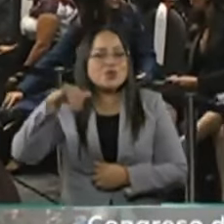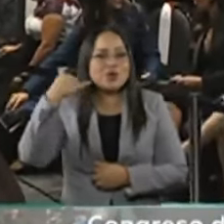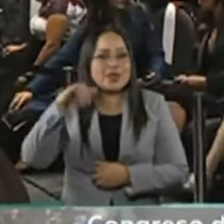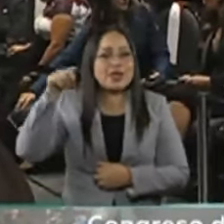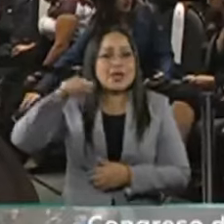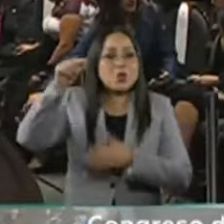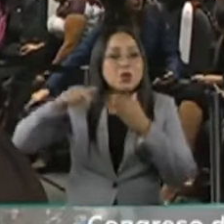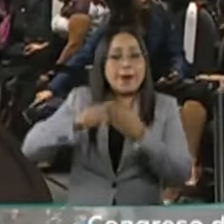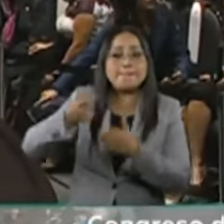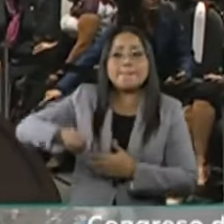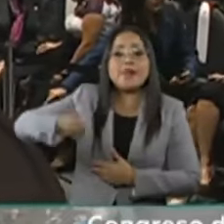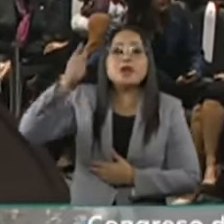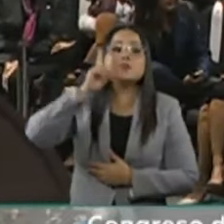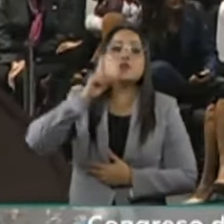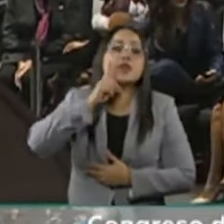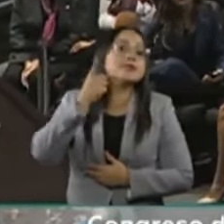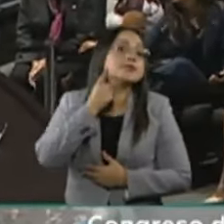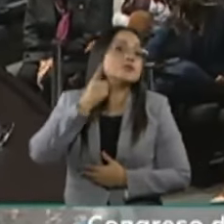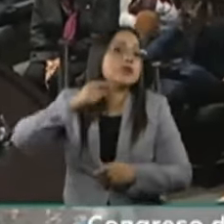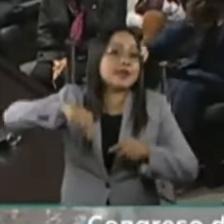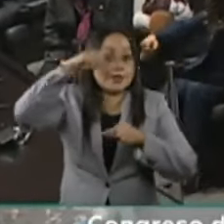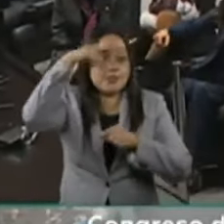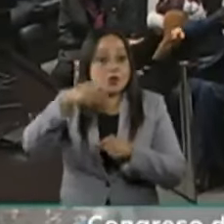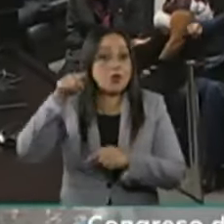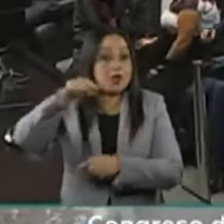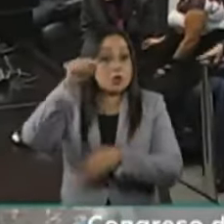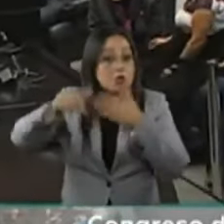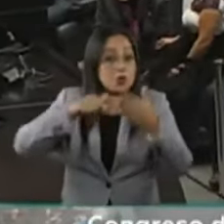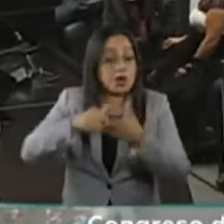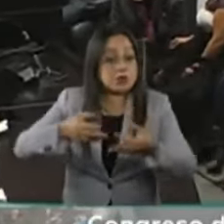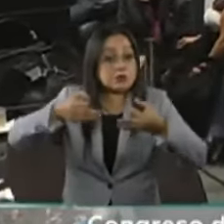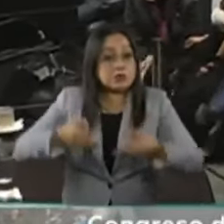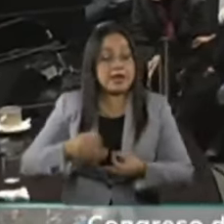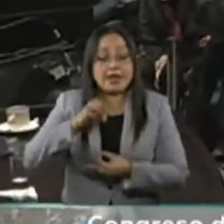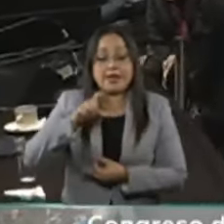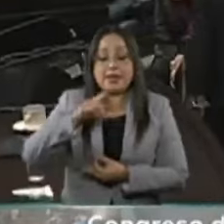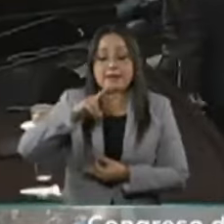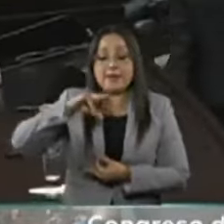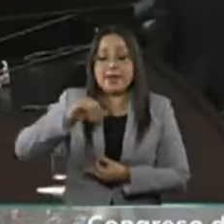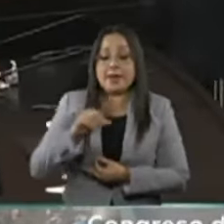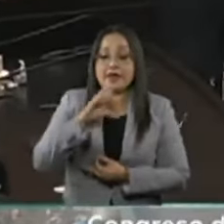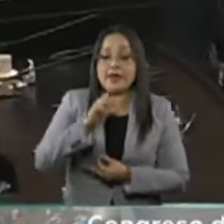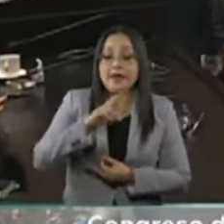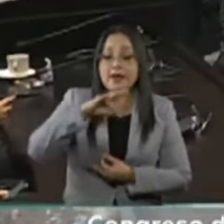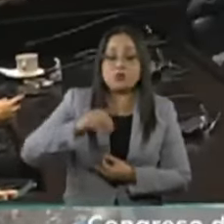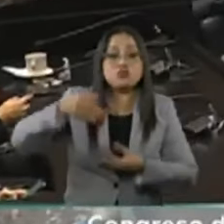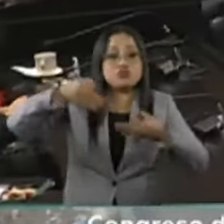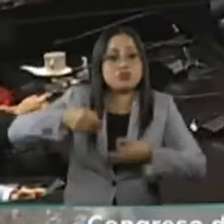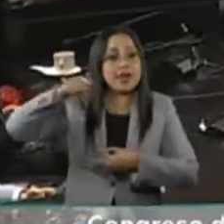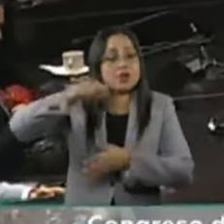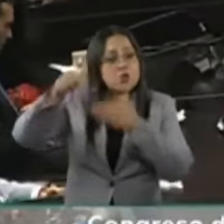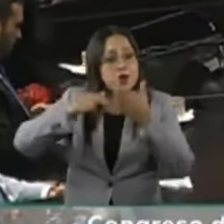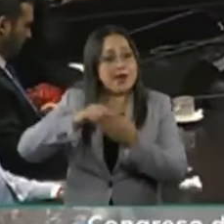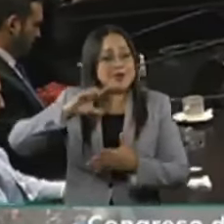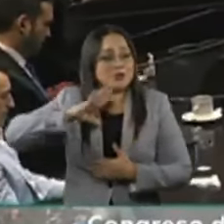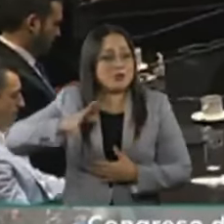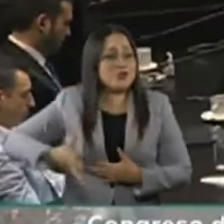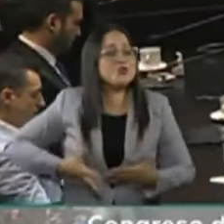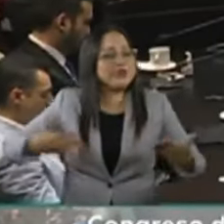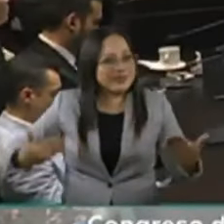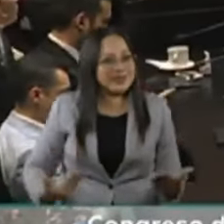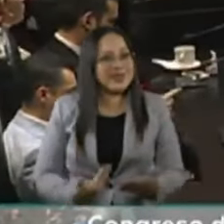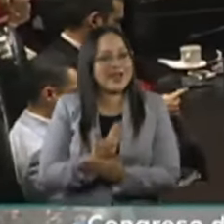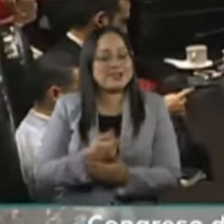diputadas en el país, la orgullosa tierra de Elvia Carrillo Puerto, en este año de